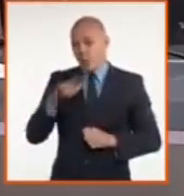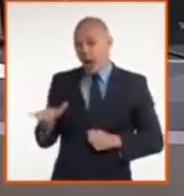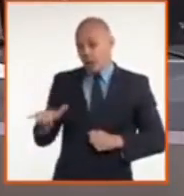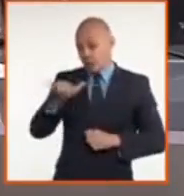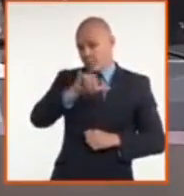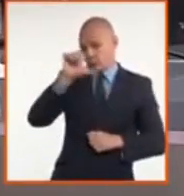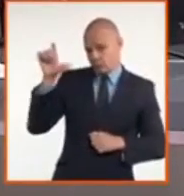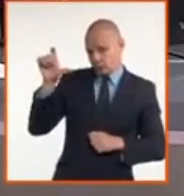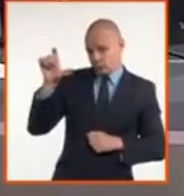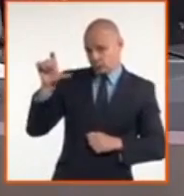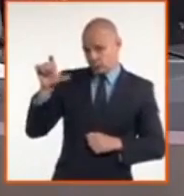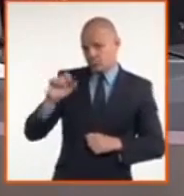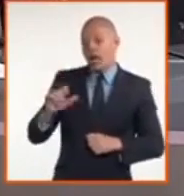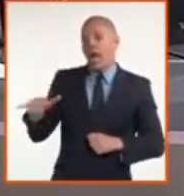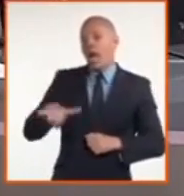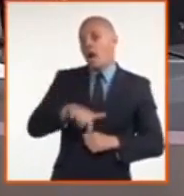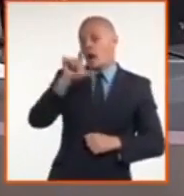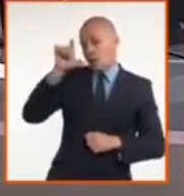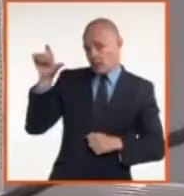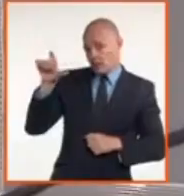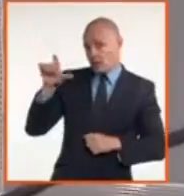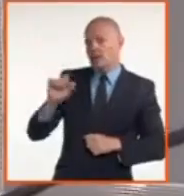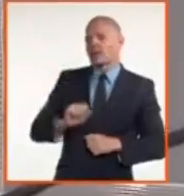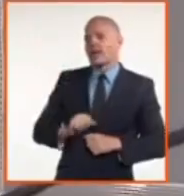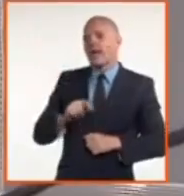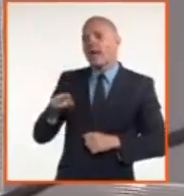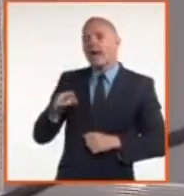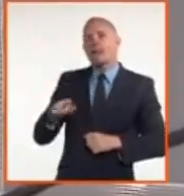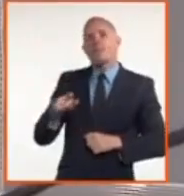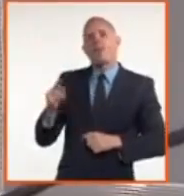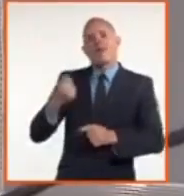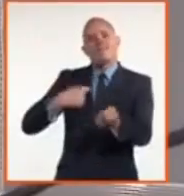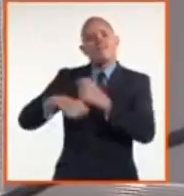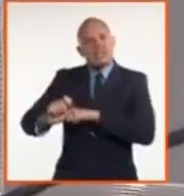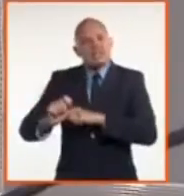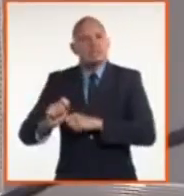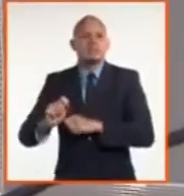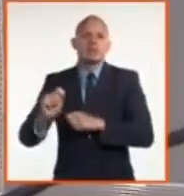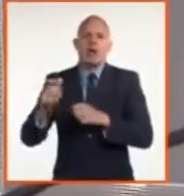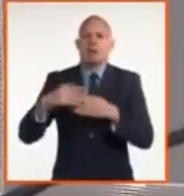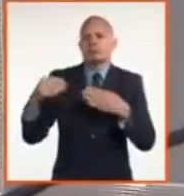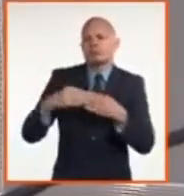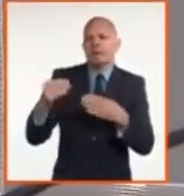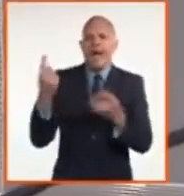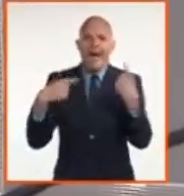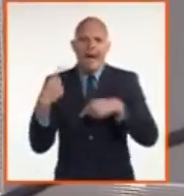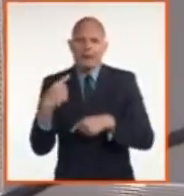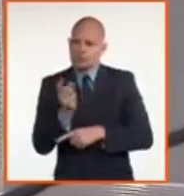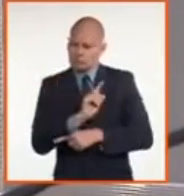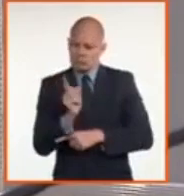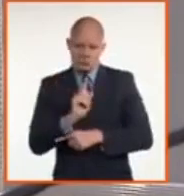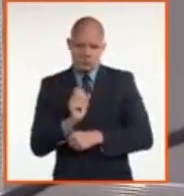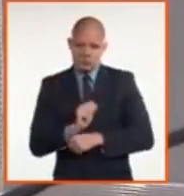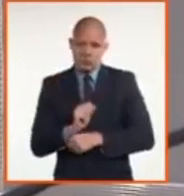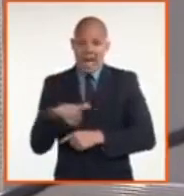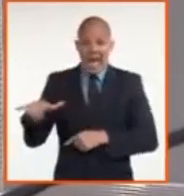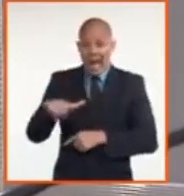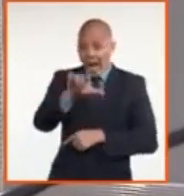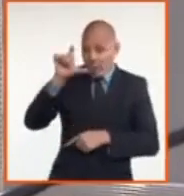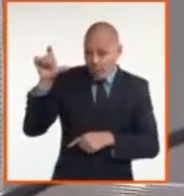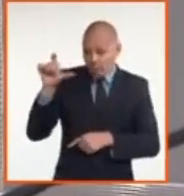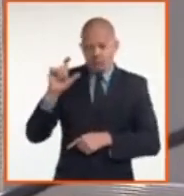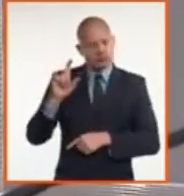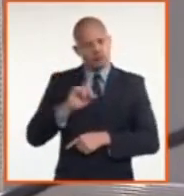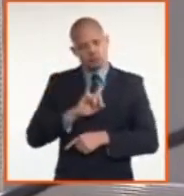vender pero si compran divisas sí reiteró que las operaciones de compra se mantienen como hasta ahora no en todas las sucursales